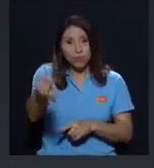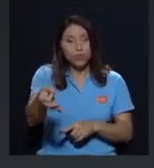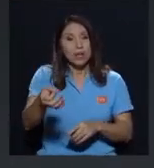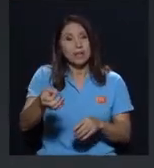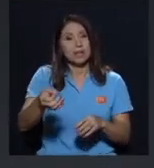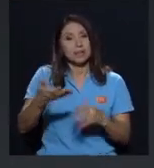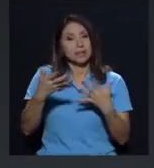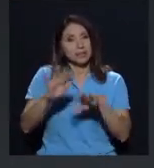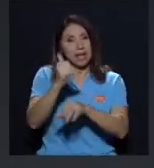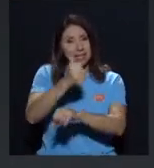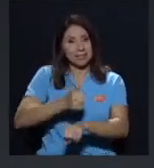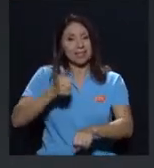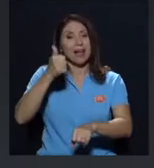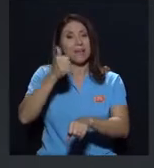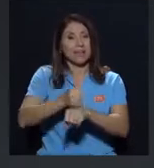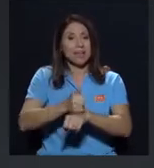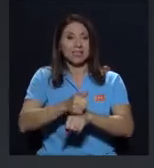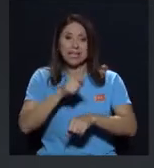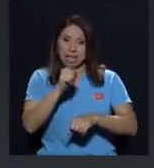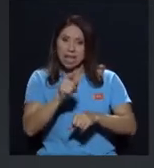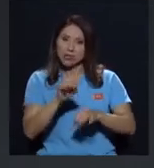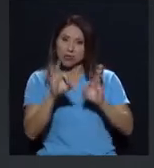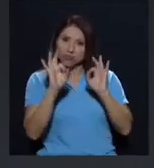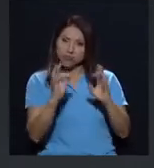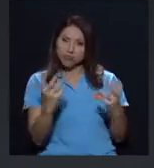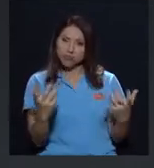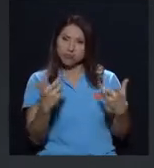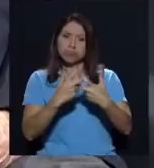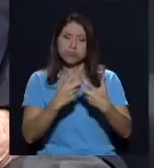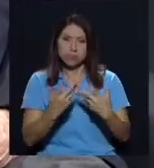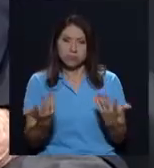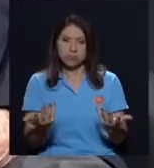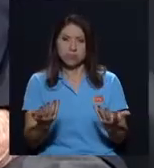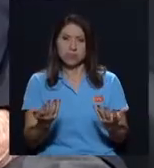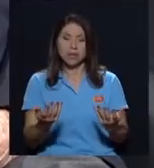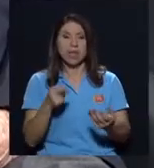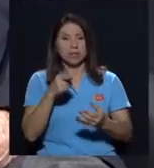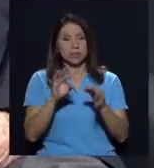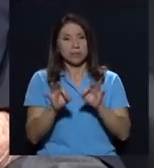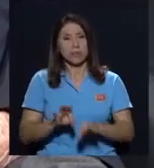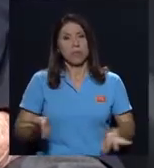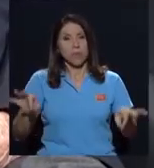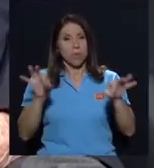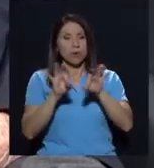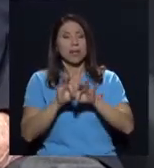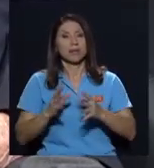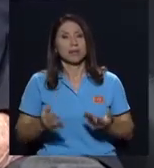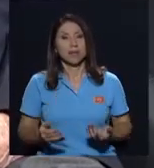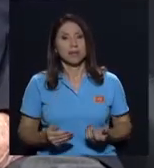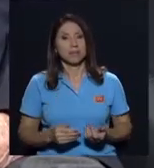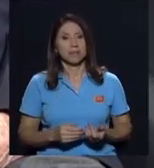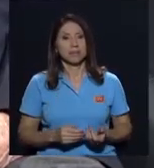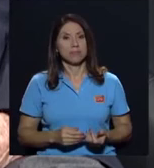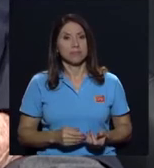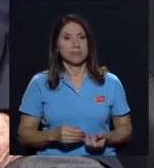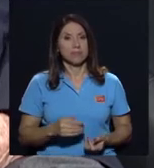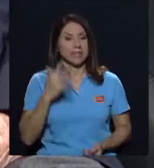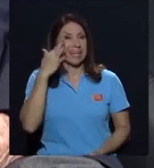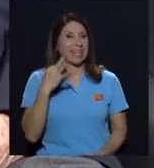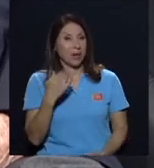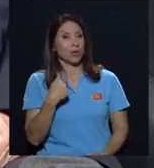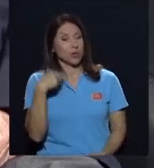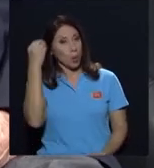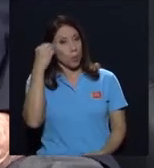que es el zapatero a tus zapatos esos son los zapatos del barco central y me parece importante ver que creo que opine sin opinar